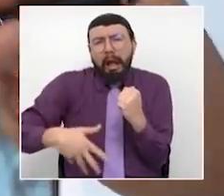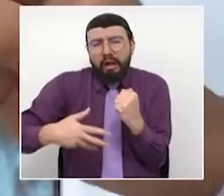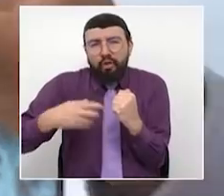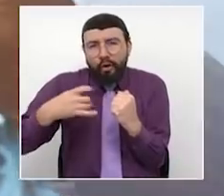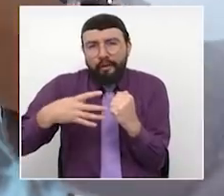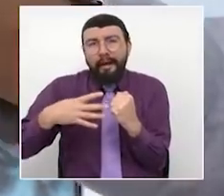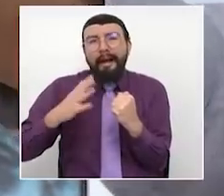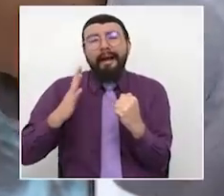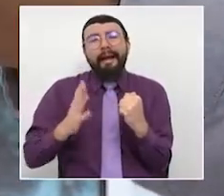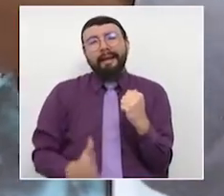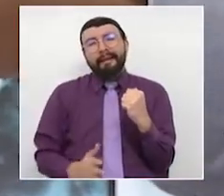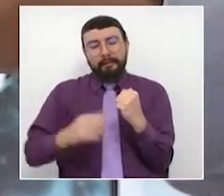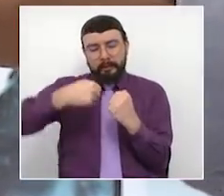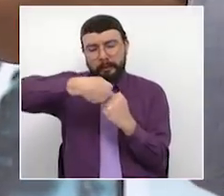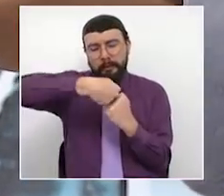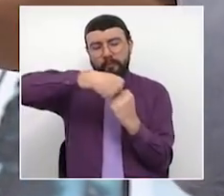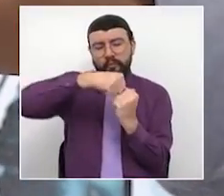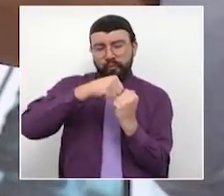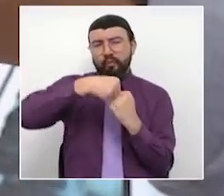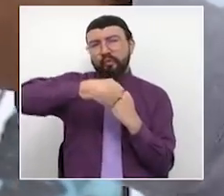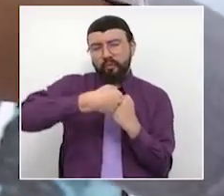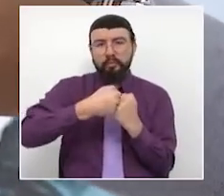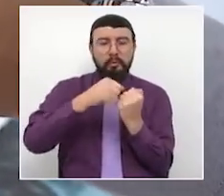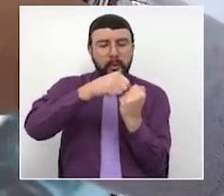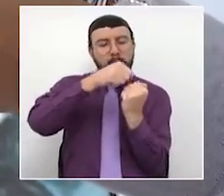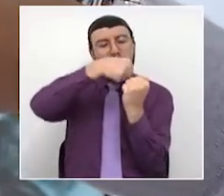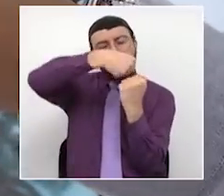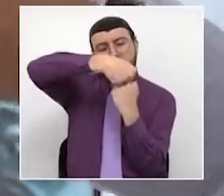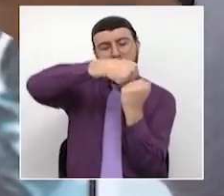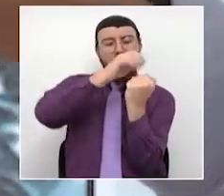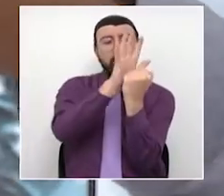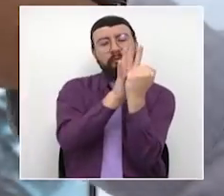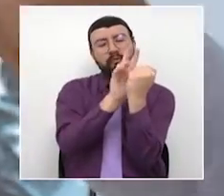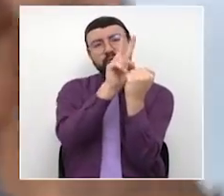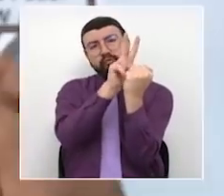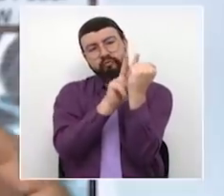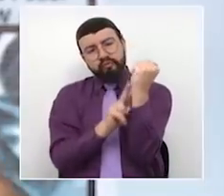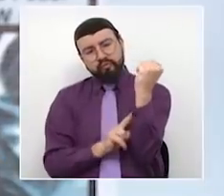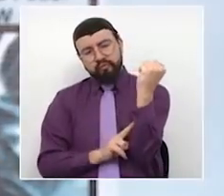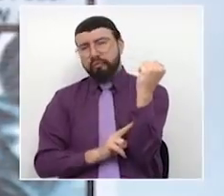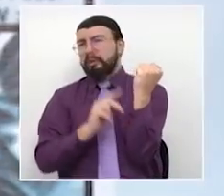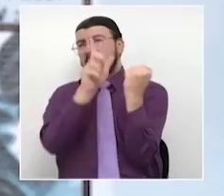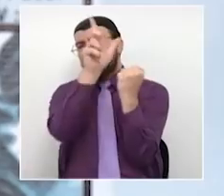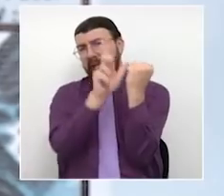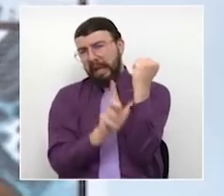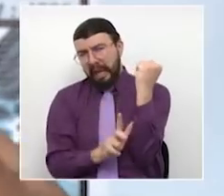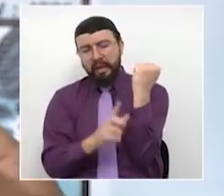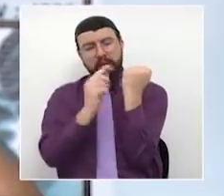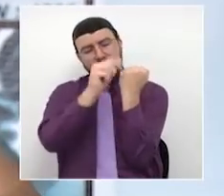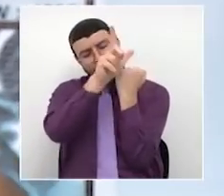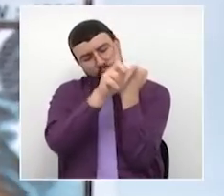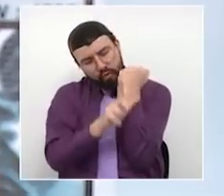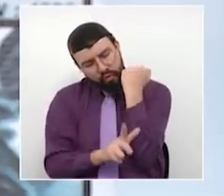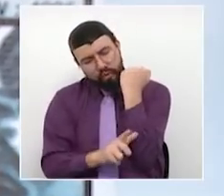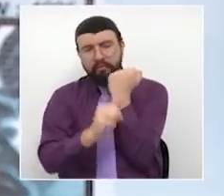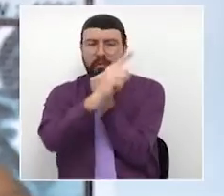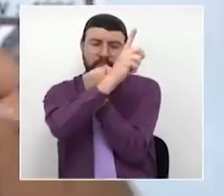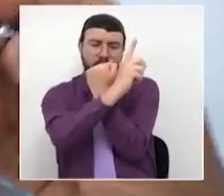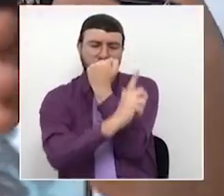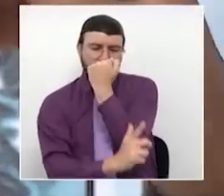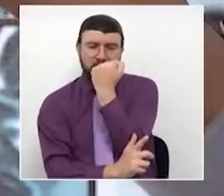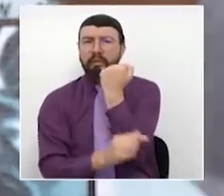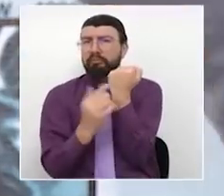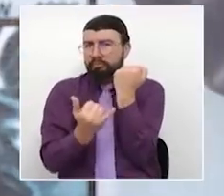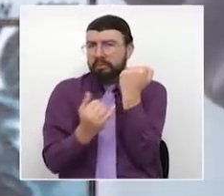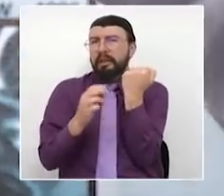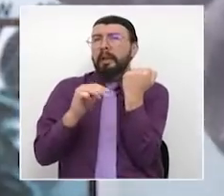¿cierto? Entonces también tenemos ligamentos atrás, el ligamento cruzado posterior, el ligamento cruzado anterior, el colateral